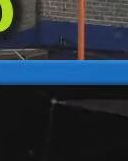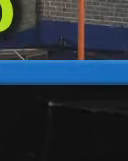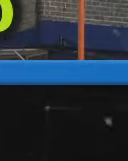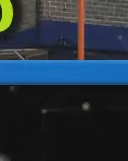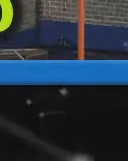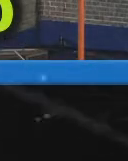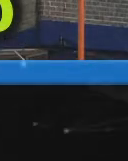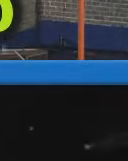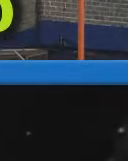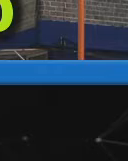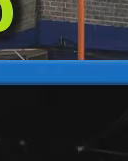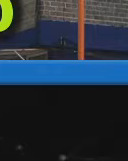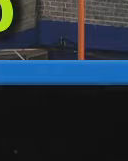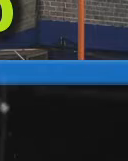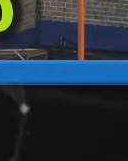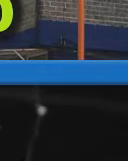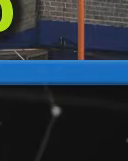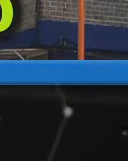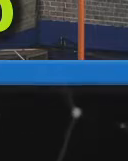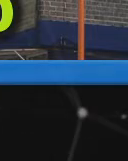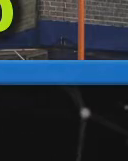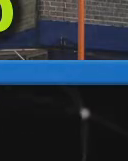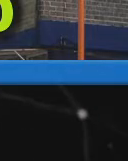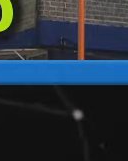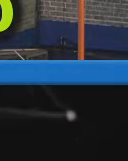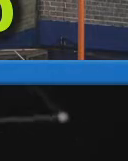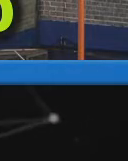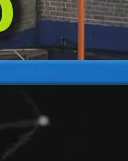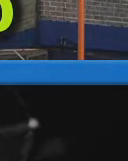En la conferencia de hoy, el presidente Andrés Manuel López Obrador